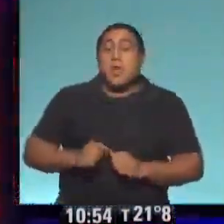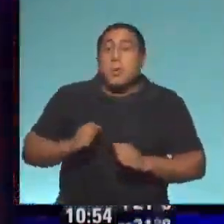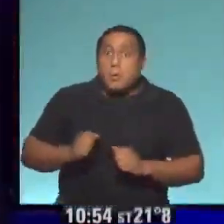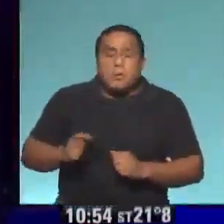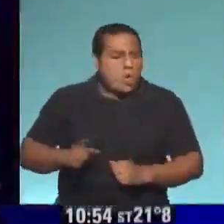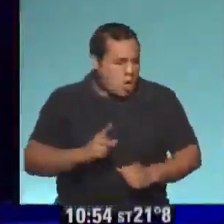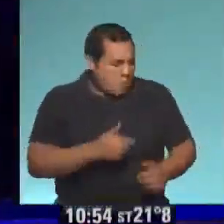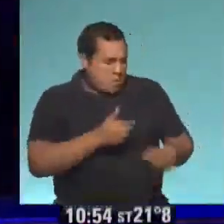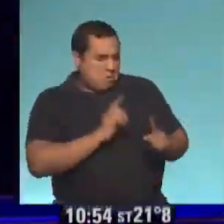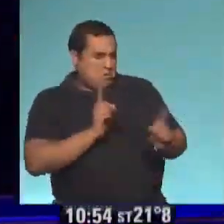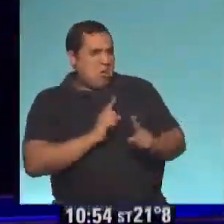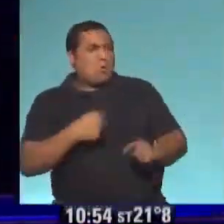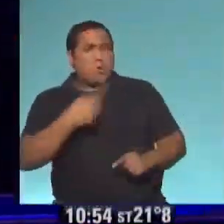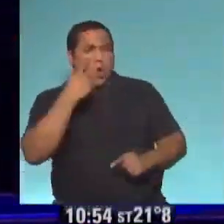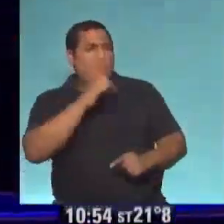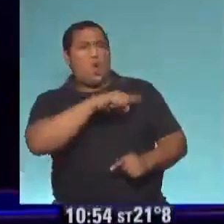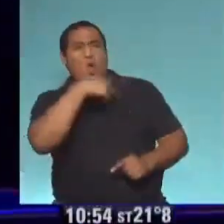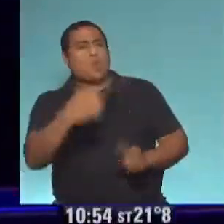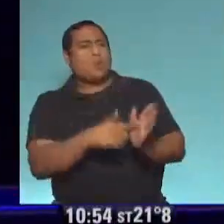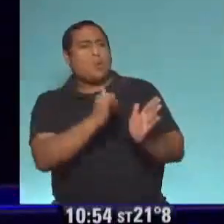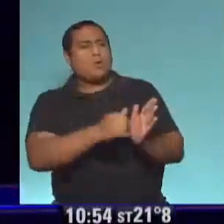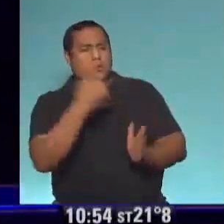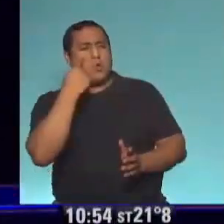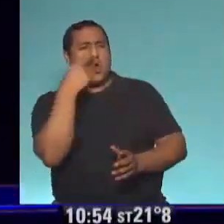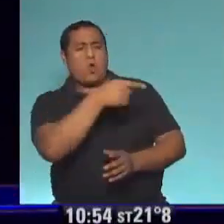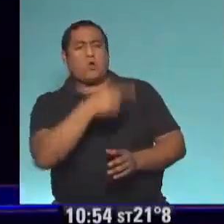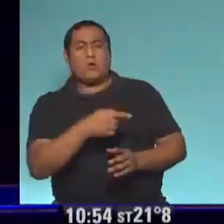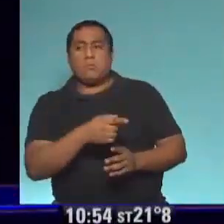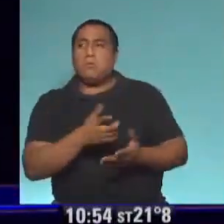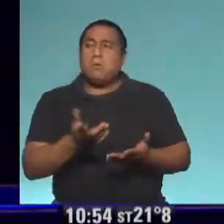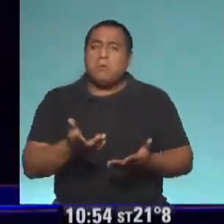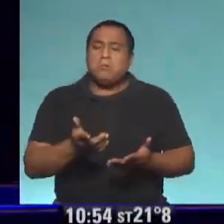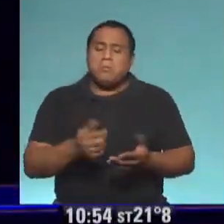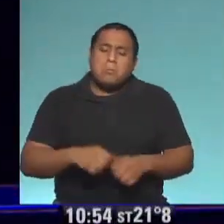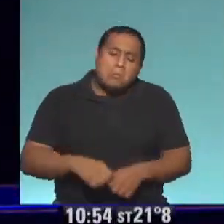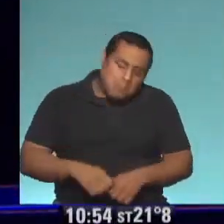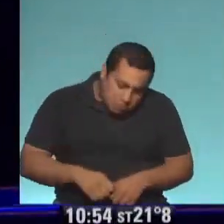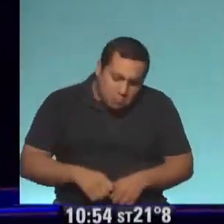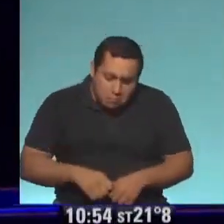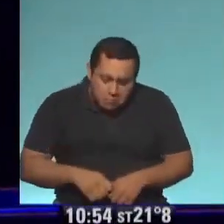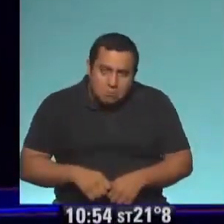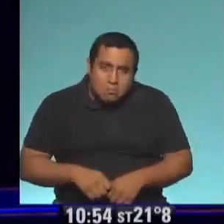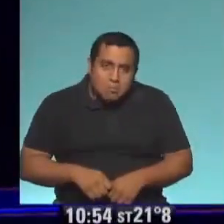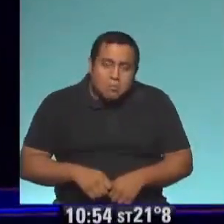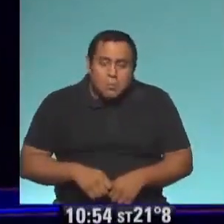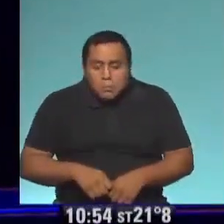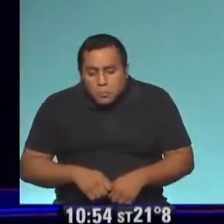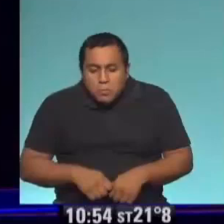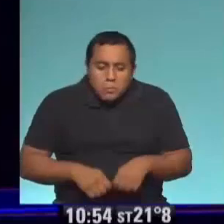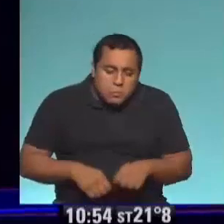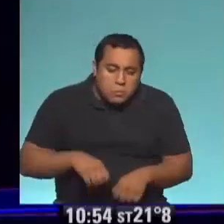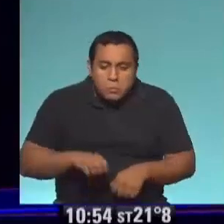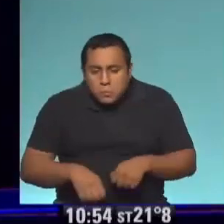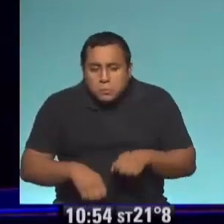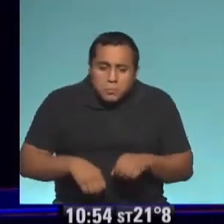que te acerques, te conozco de otro cuento». Y así fue que cabizbajo, resoplando muy bajito,